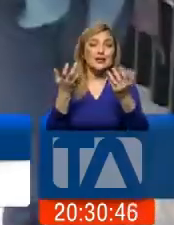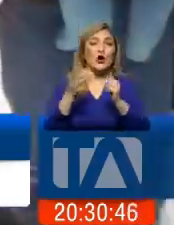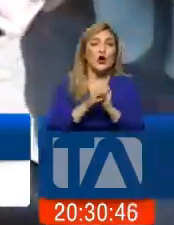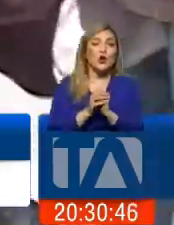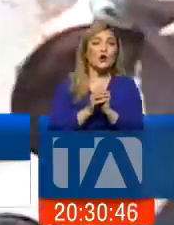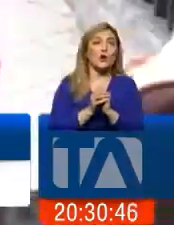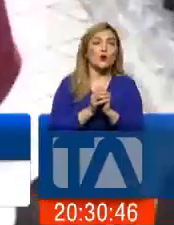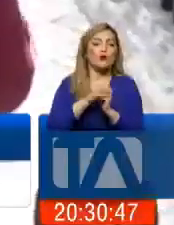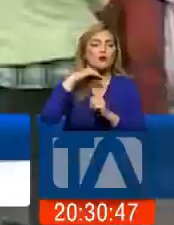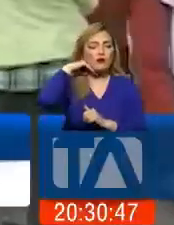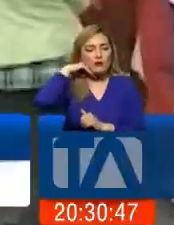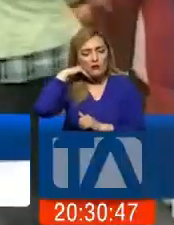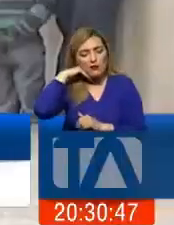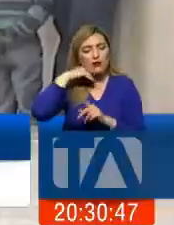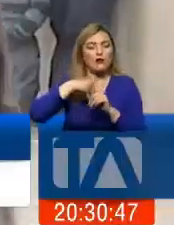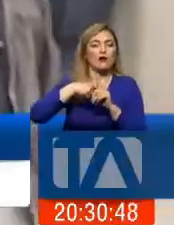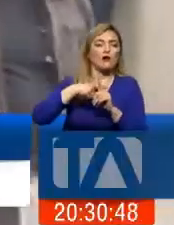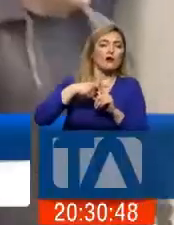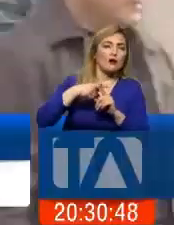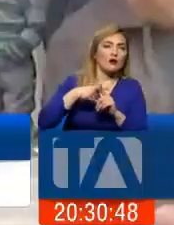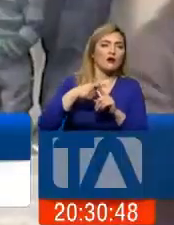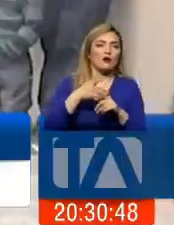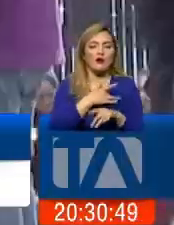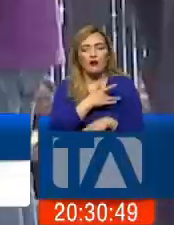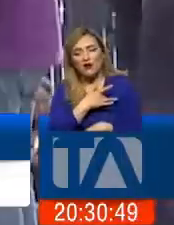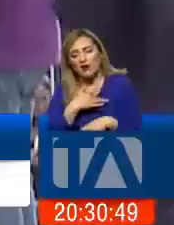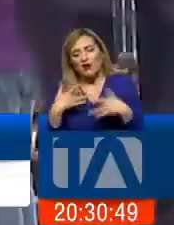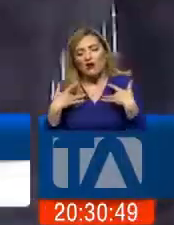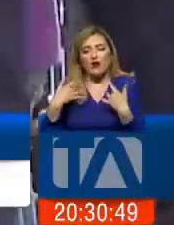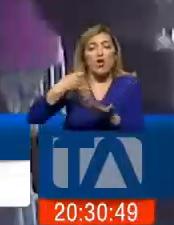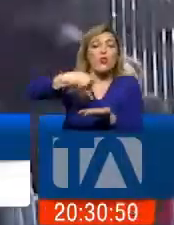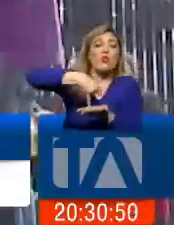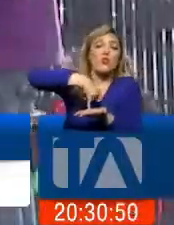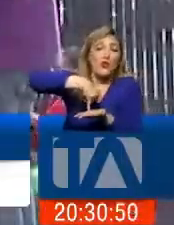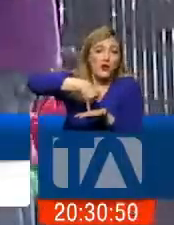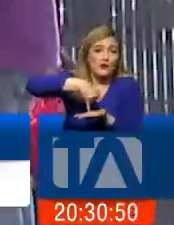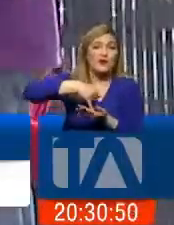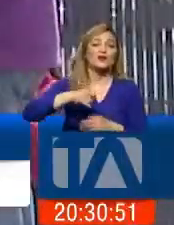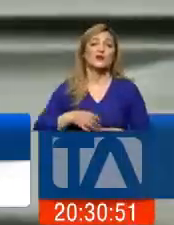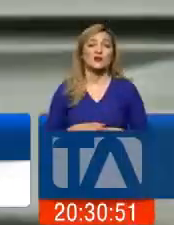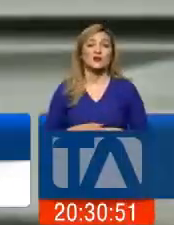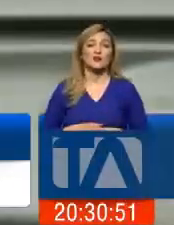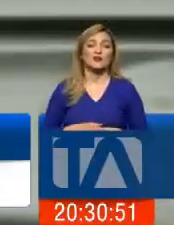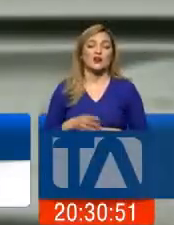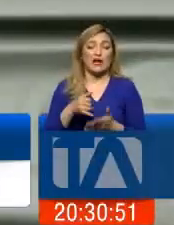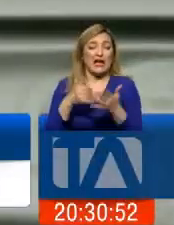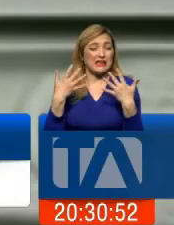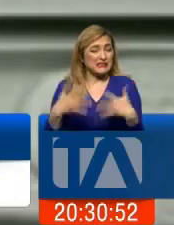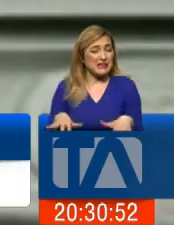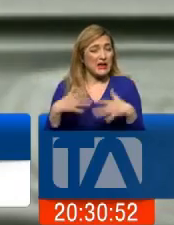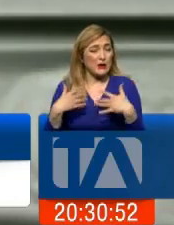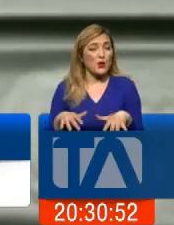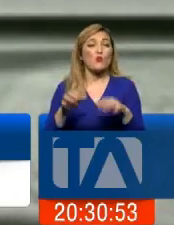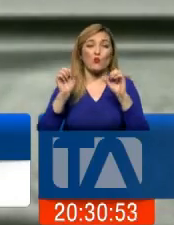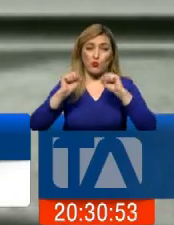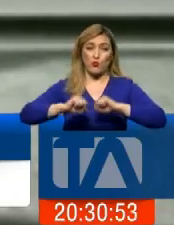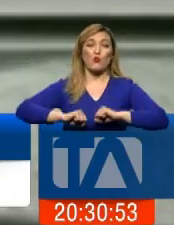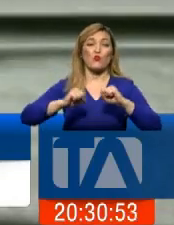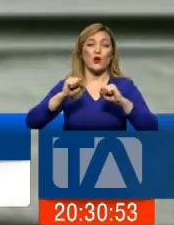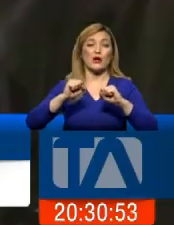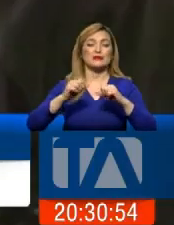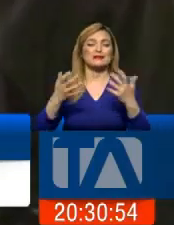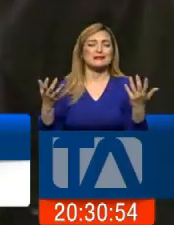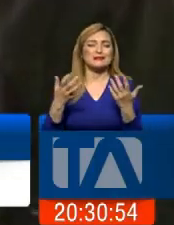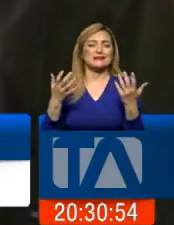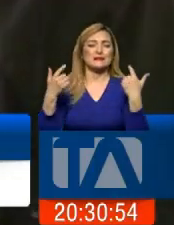la presencia de fiebre y un estado general debilitado. Si se presentan complicaciones, el sarampión puede causar